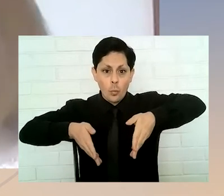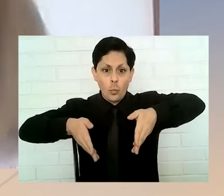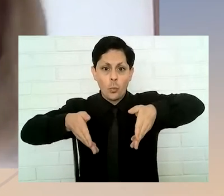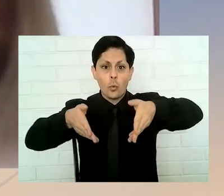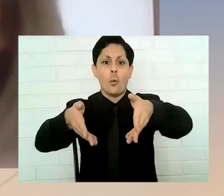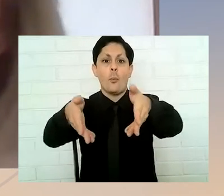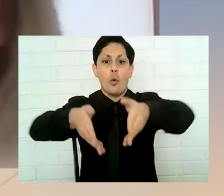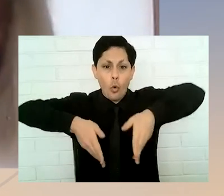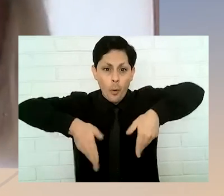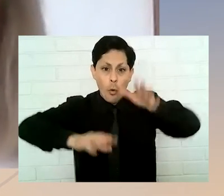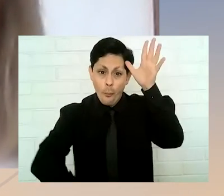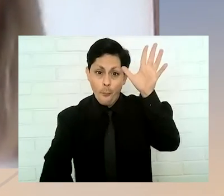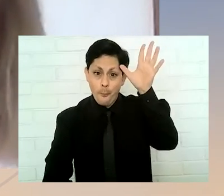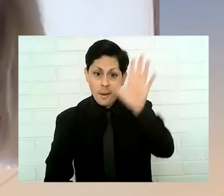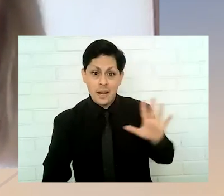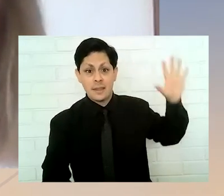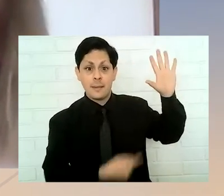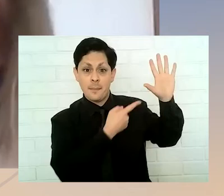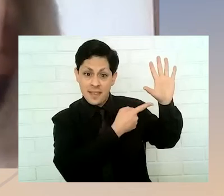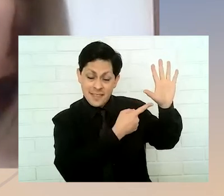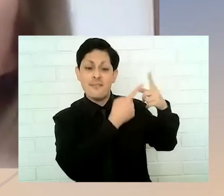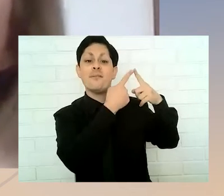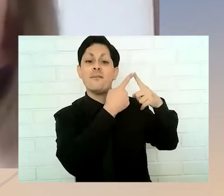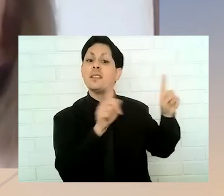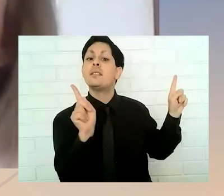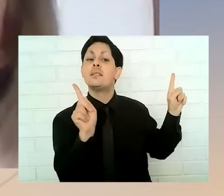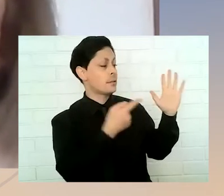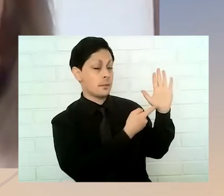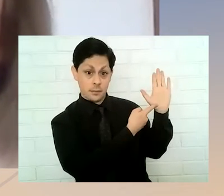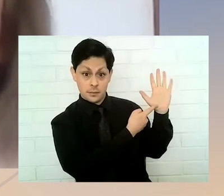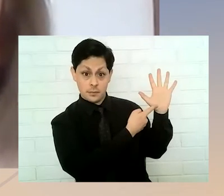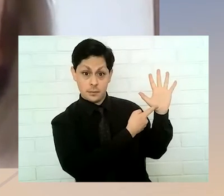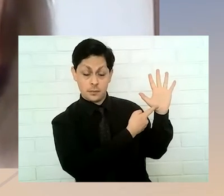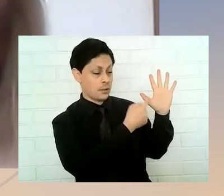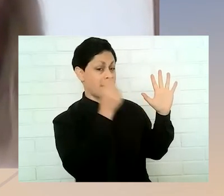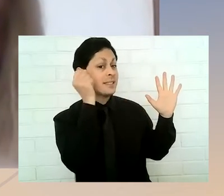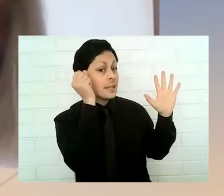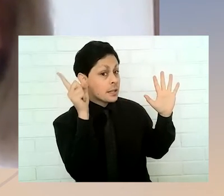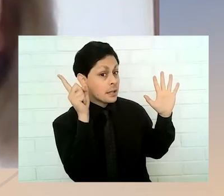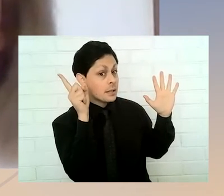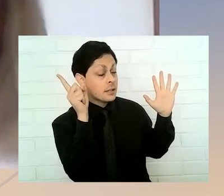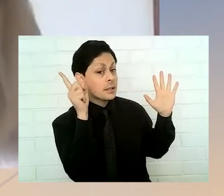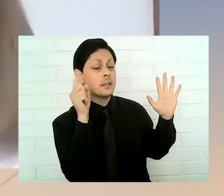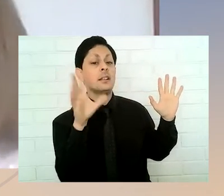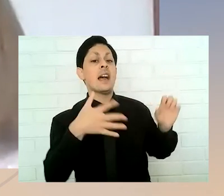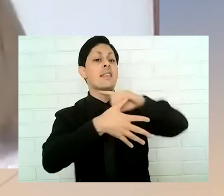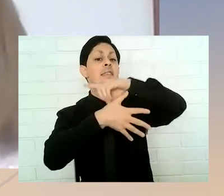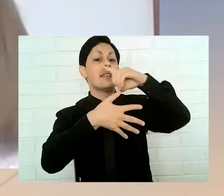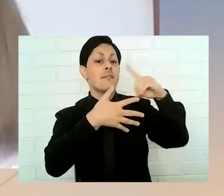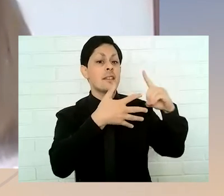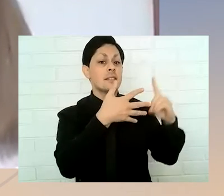un paradigma distinto, al comprender que la diversidad es consecuencia